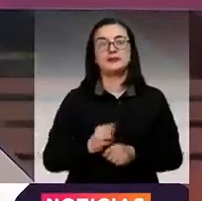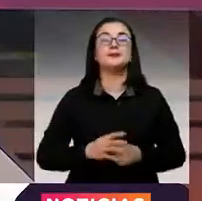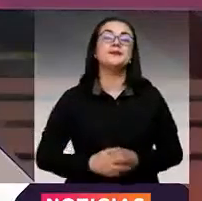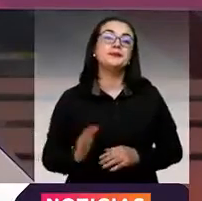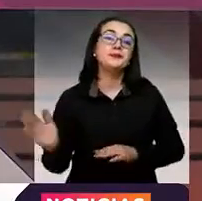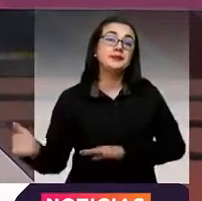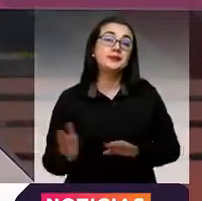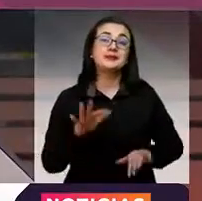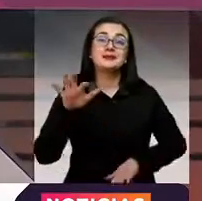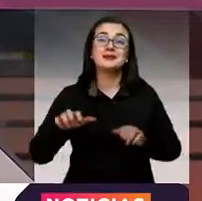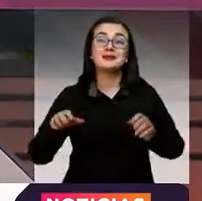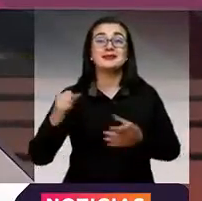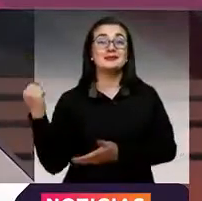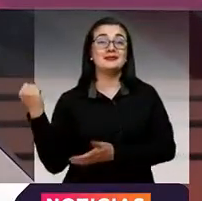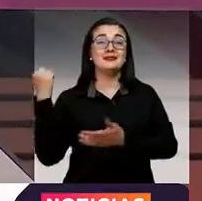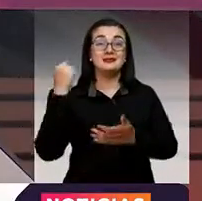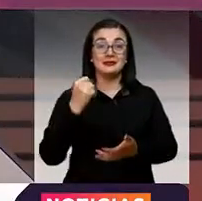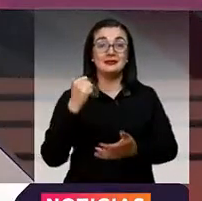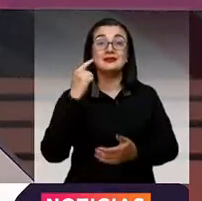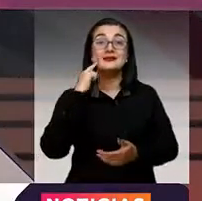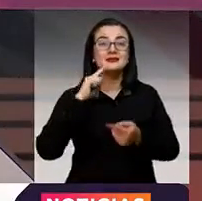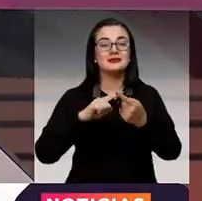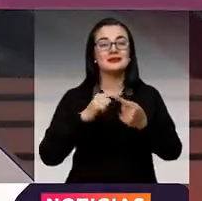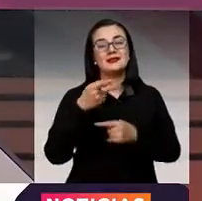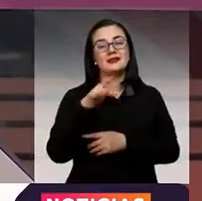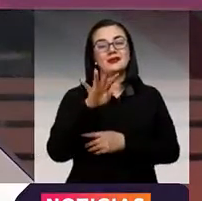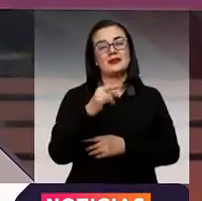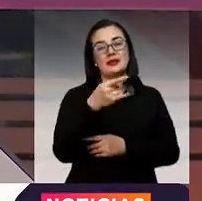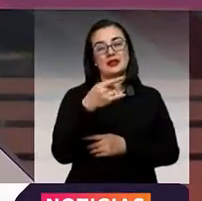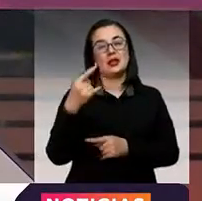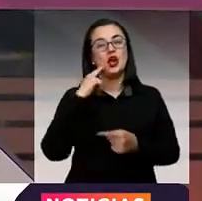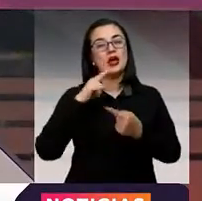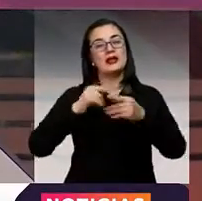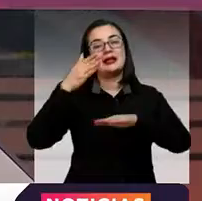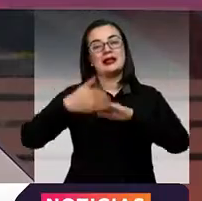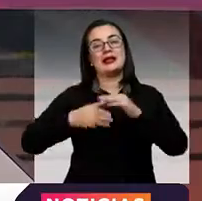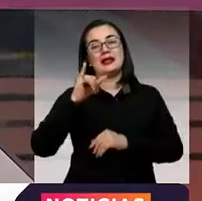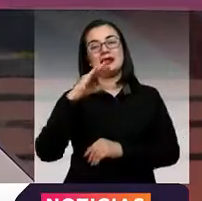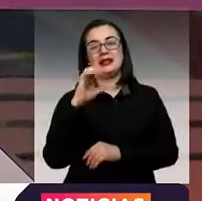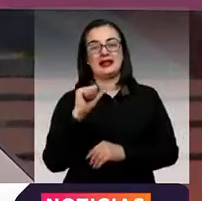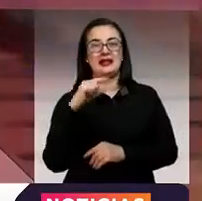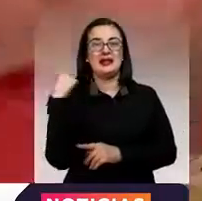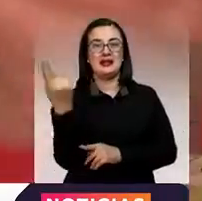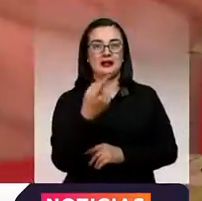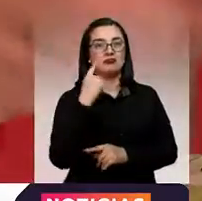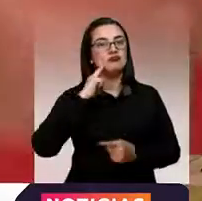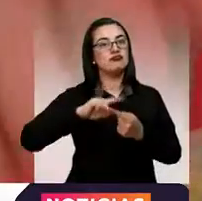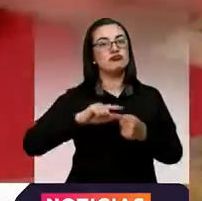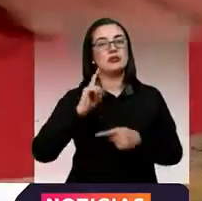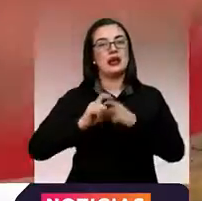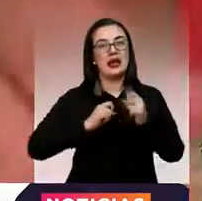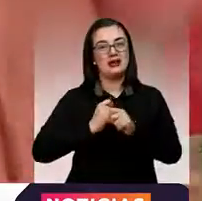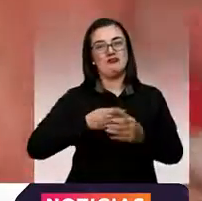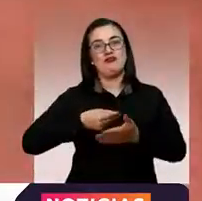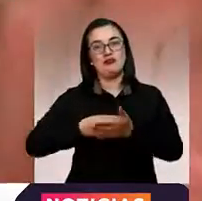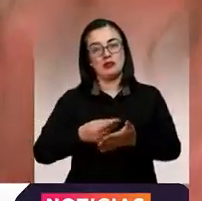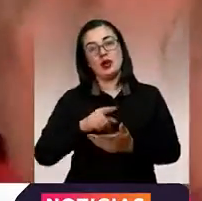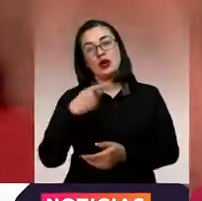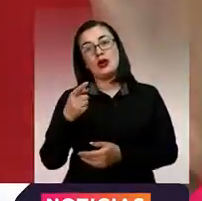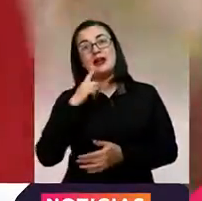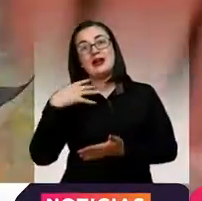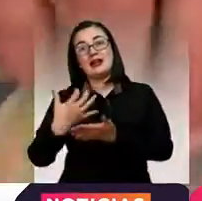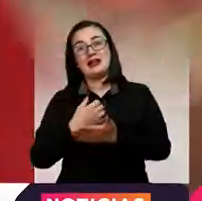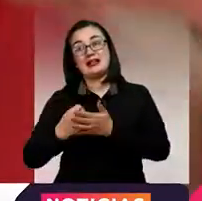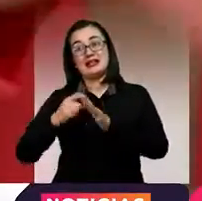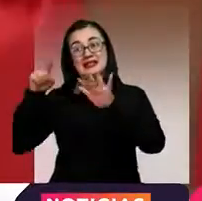La Secretaría de Hacienda aplazó para el 19 de marzo el vencimiento del ICA del régimen común con declaración anual y el RTICA del sexto